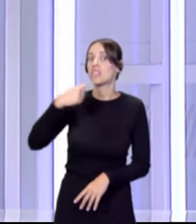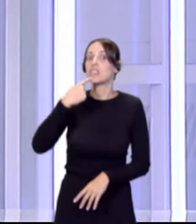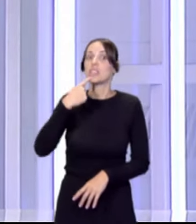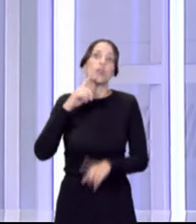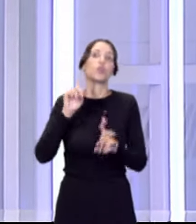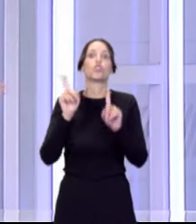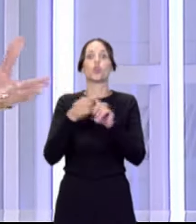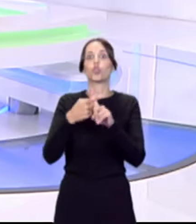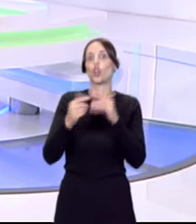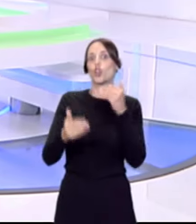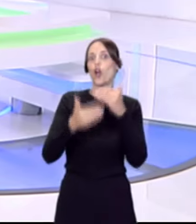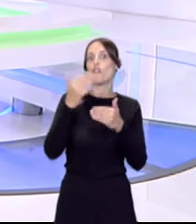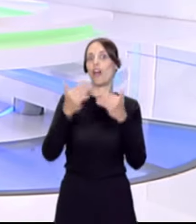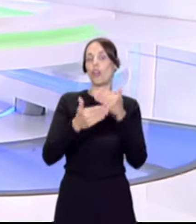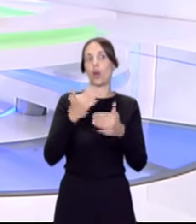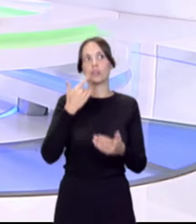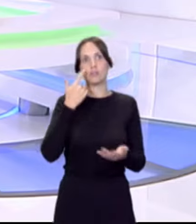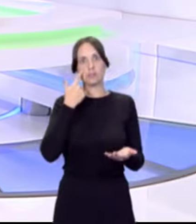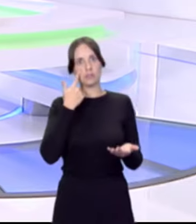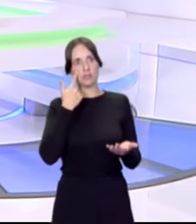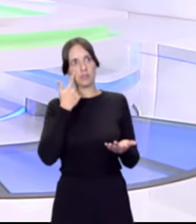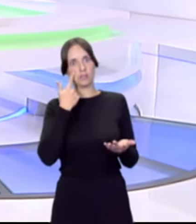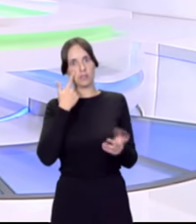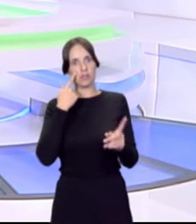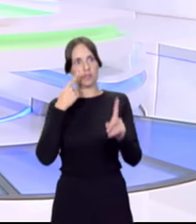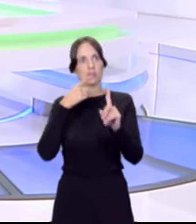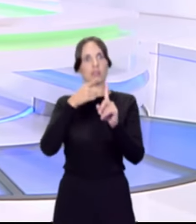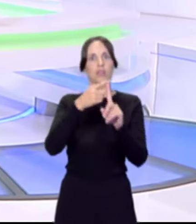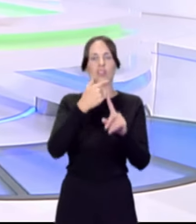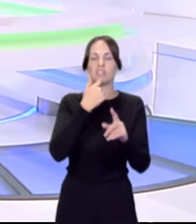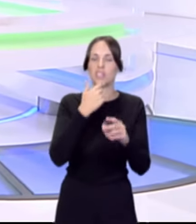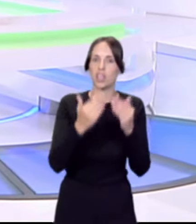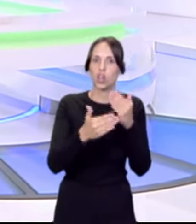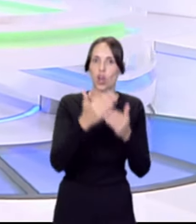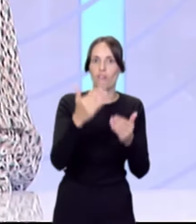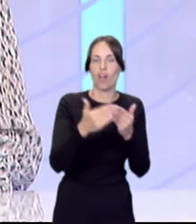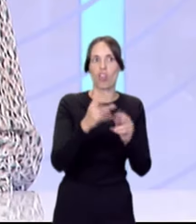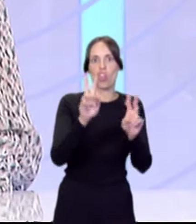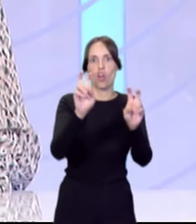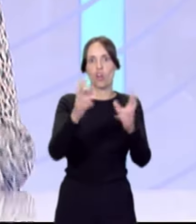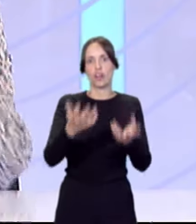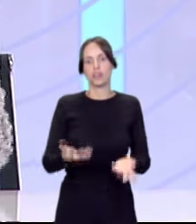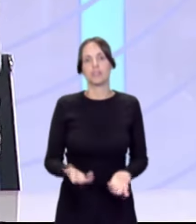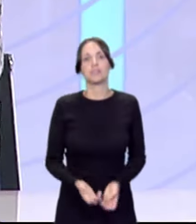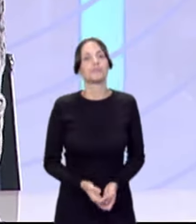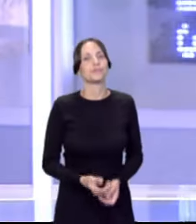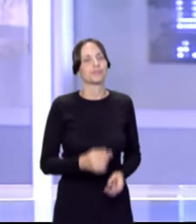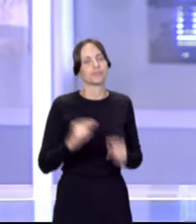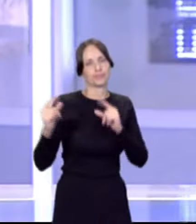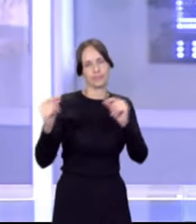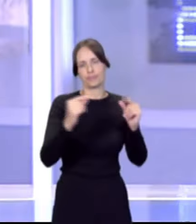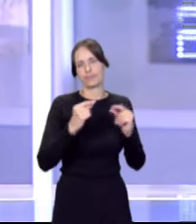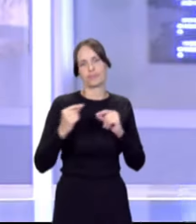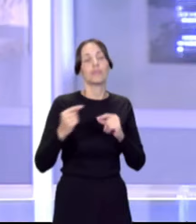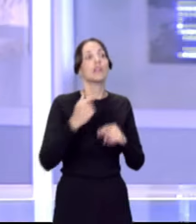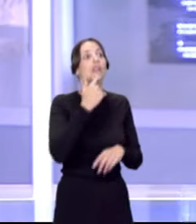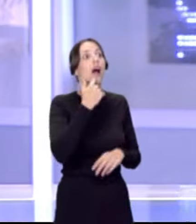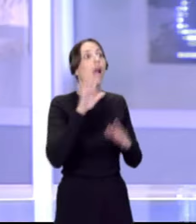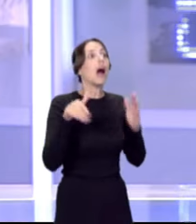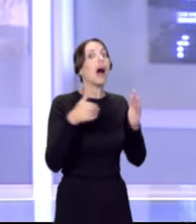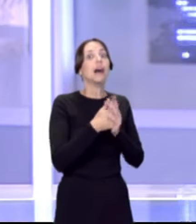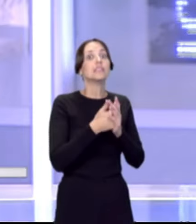se refirió a esta... A esta intención como innovadoras, cuando no hay nada más lejos que meter que decir, a gente en campos de concentración. Una decisión avalada por la Unión Europea, desde luego, ¿no? En